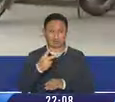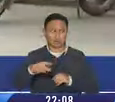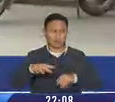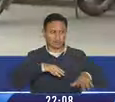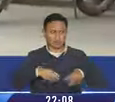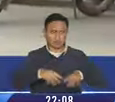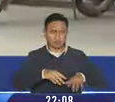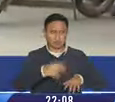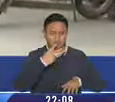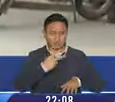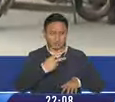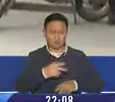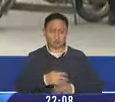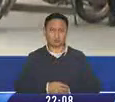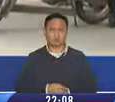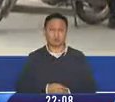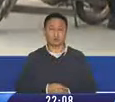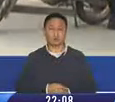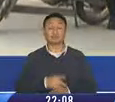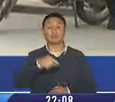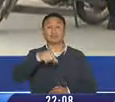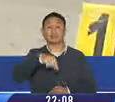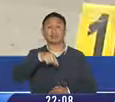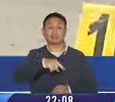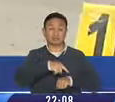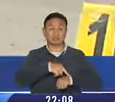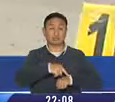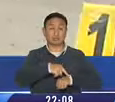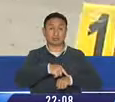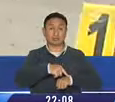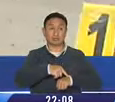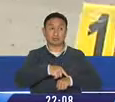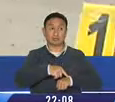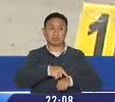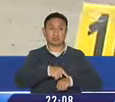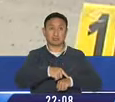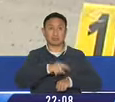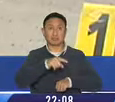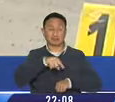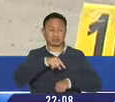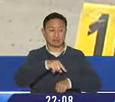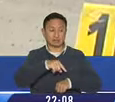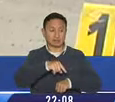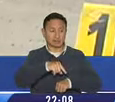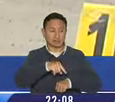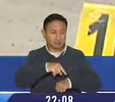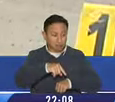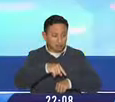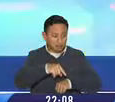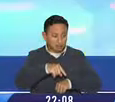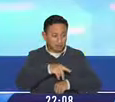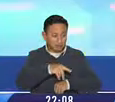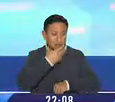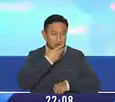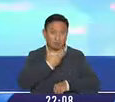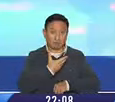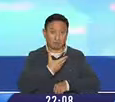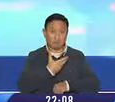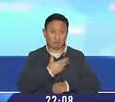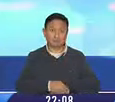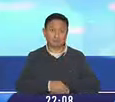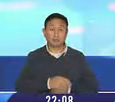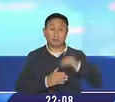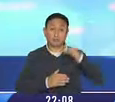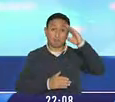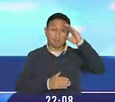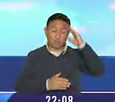labores diarias. Pues aquí el reloj se detuvo para divisar impávidos un nuevo hecho de violencia. La policía no